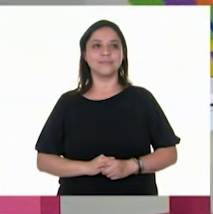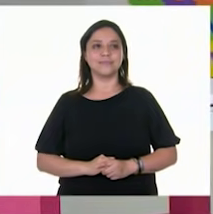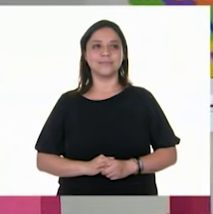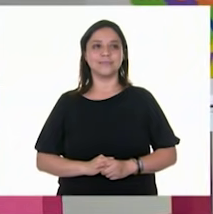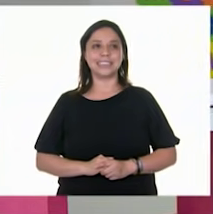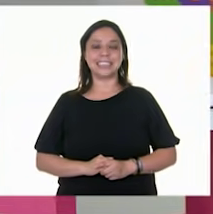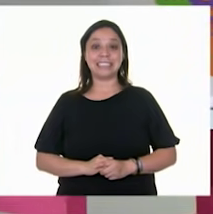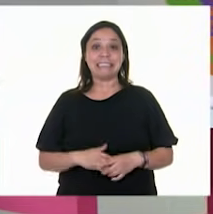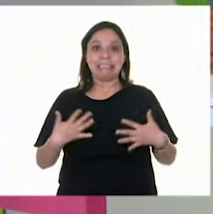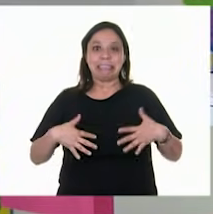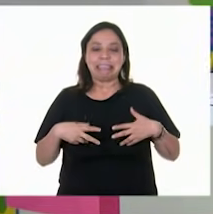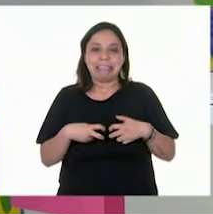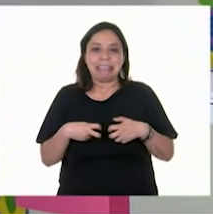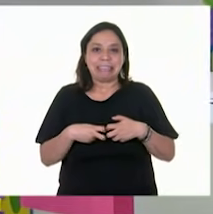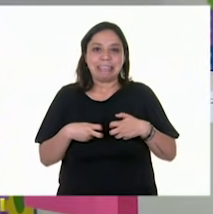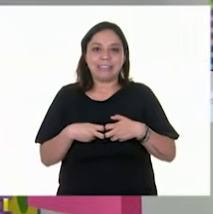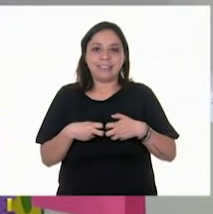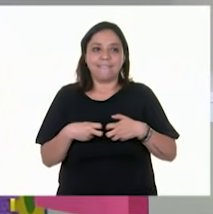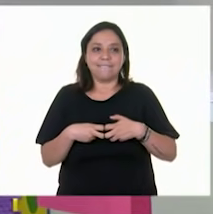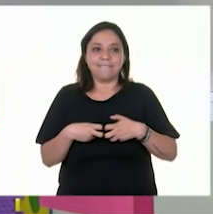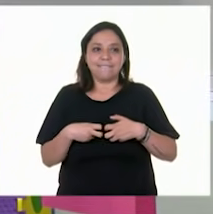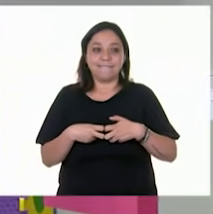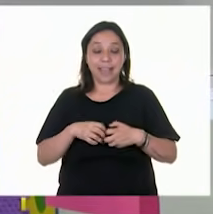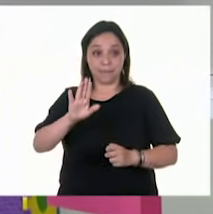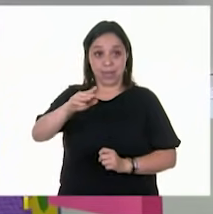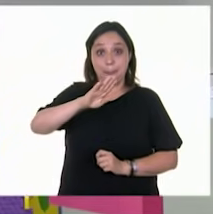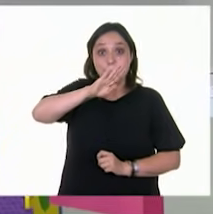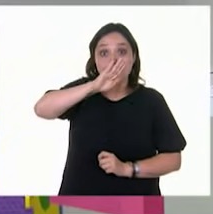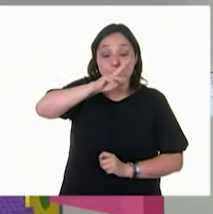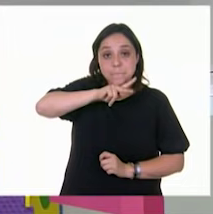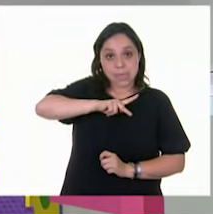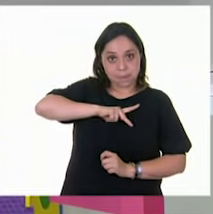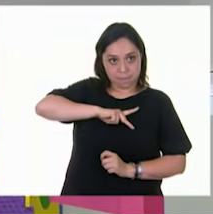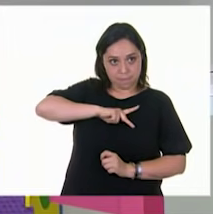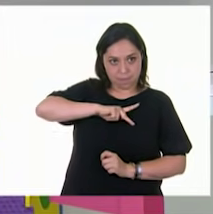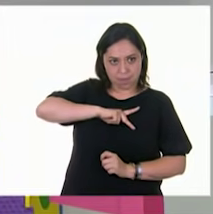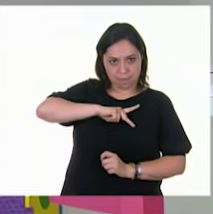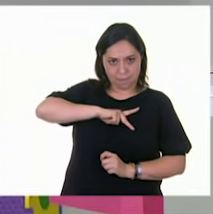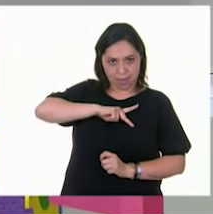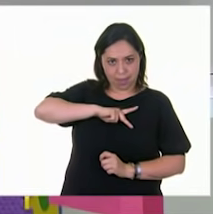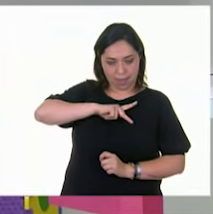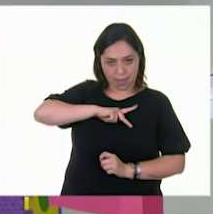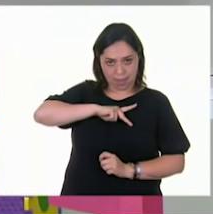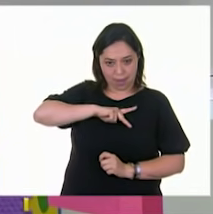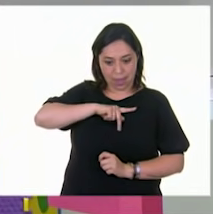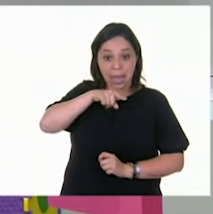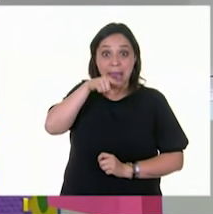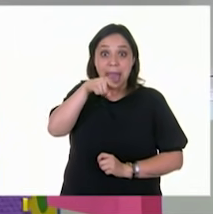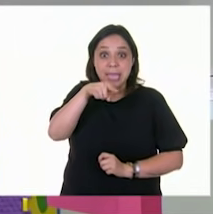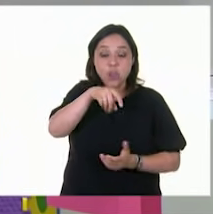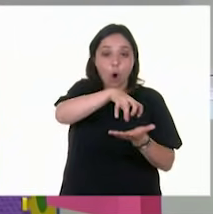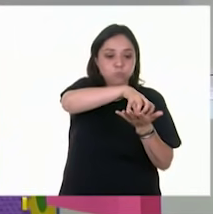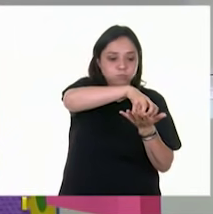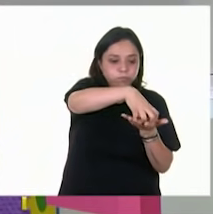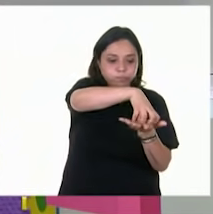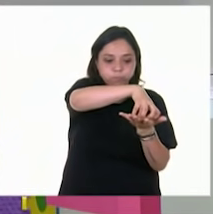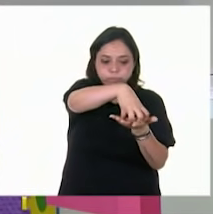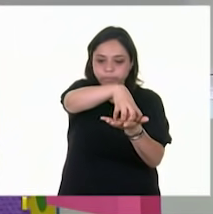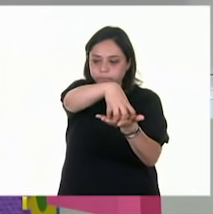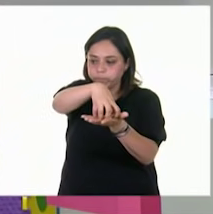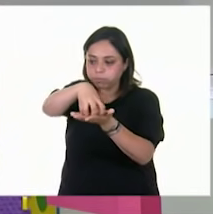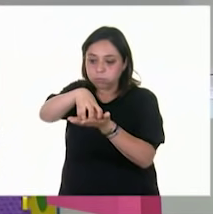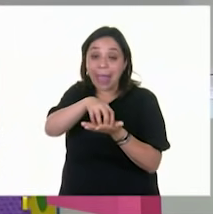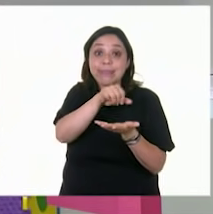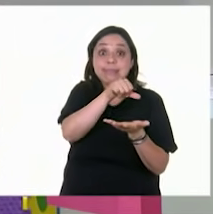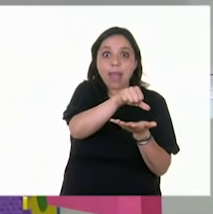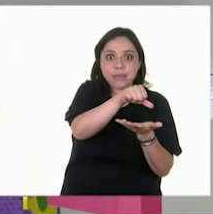Ay, qué nervio. ¿Qué pasa? Si mi mamá realizó 16 gelatinas,